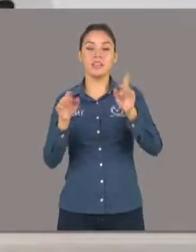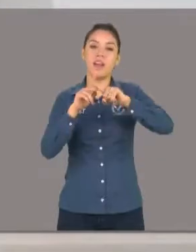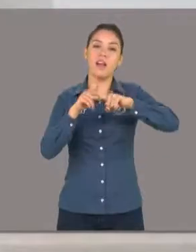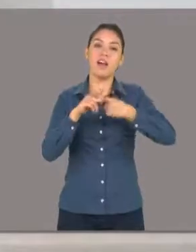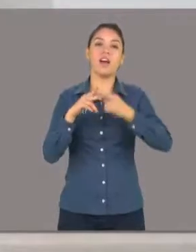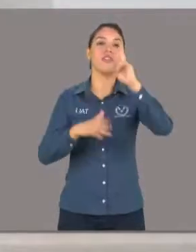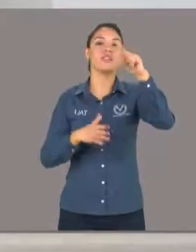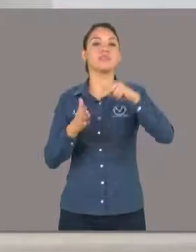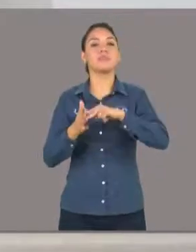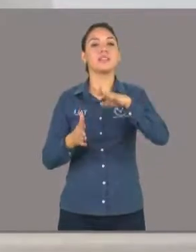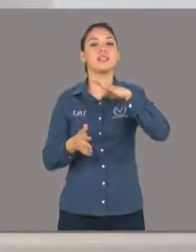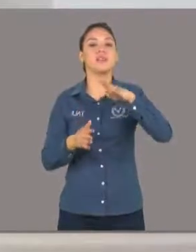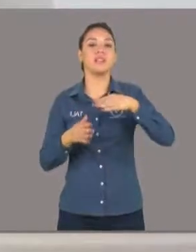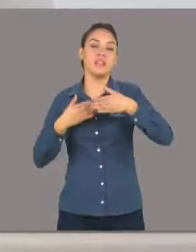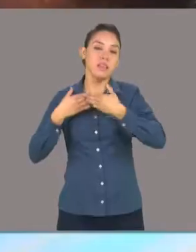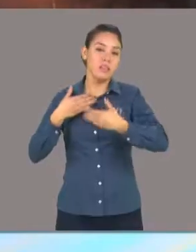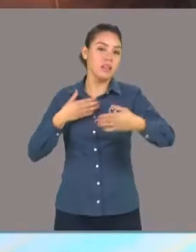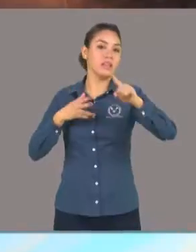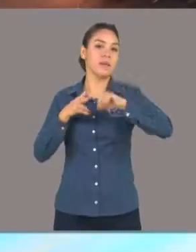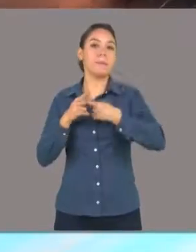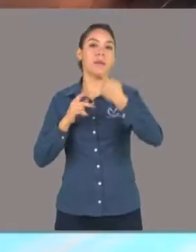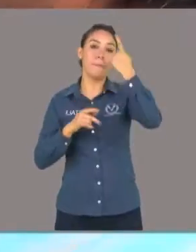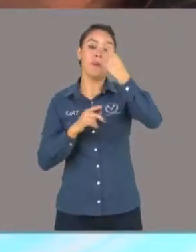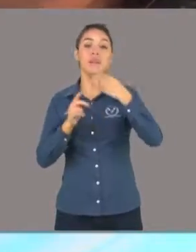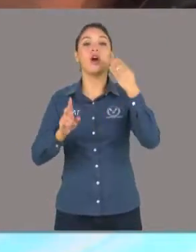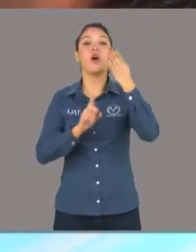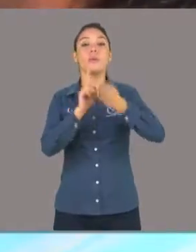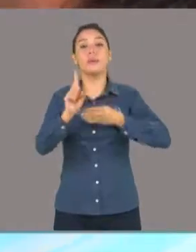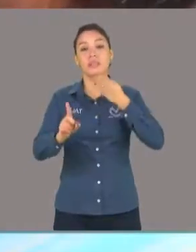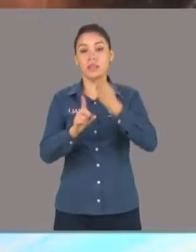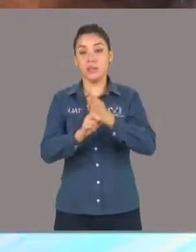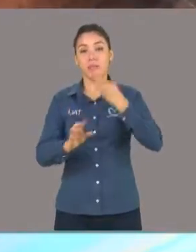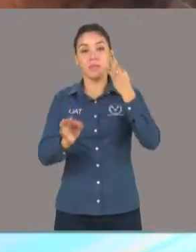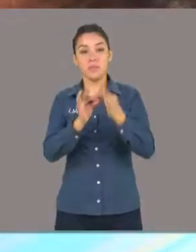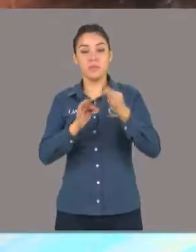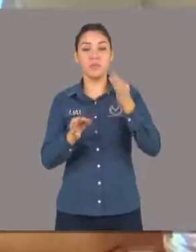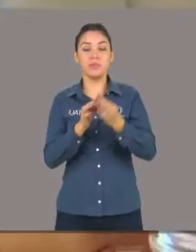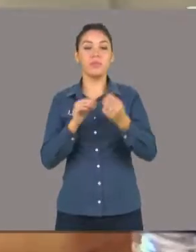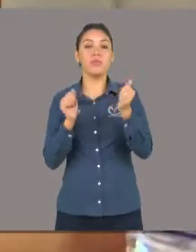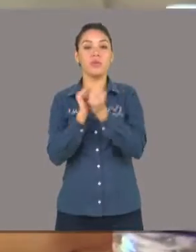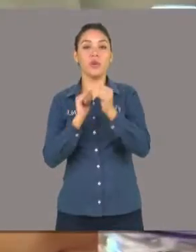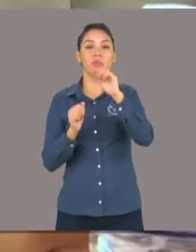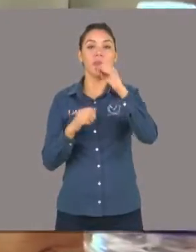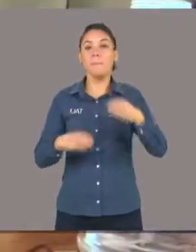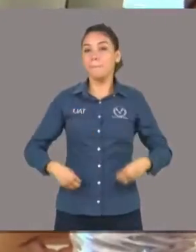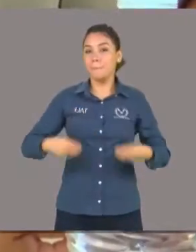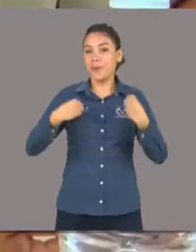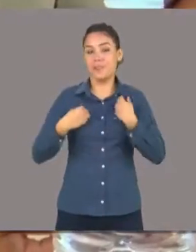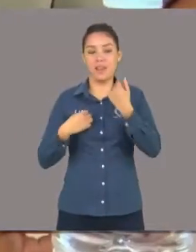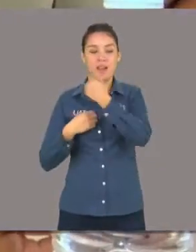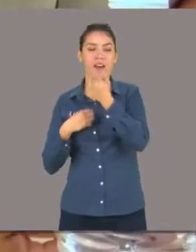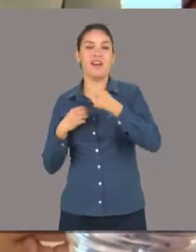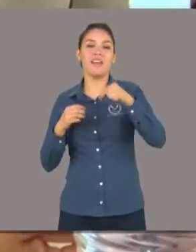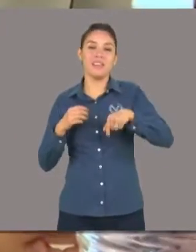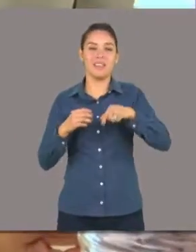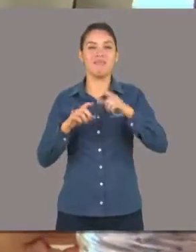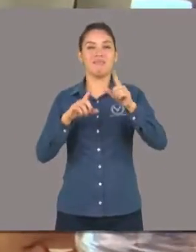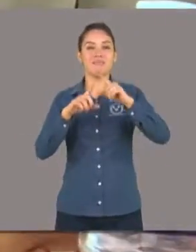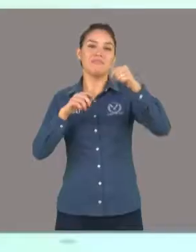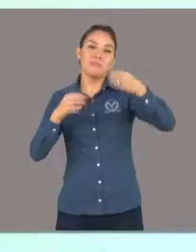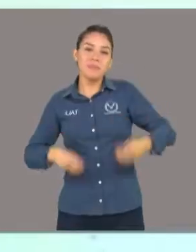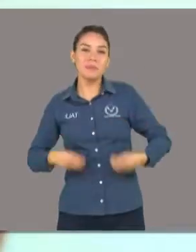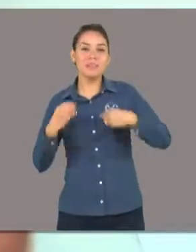Tamaulipas da inicio al 2019 y pone en marcha una amplia gama de objetivos a cumplir, todos en estricto apego a la vida cotidiana de nuestra entidad